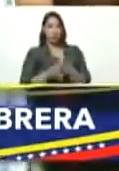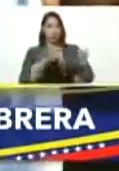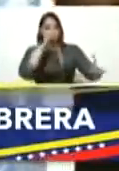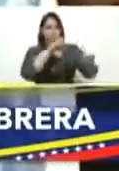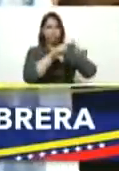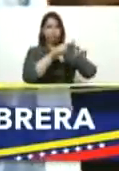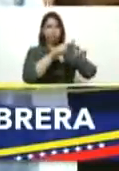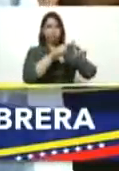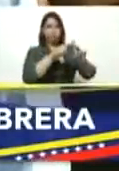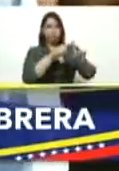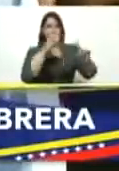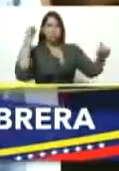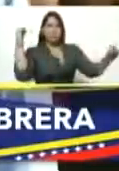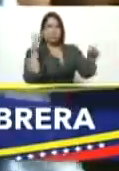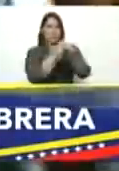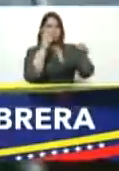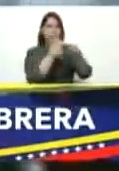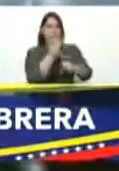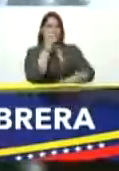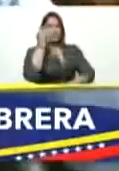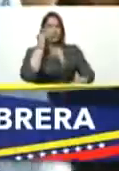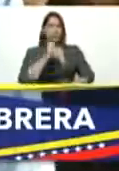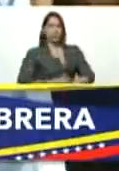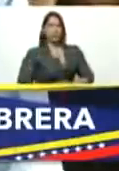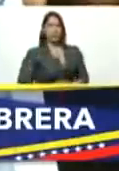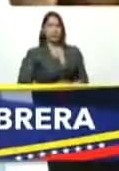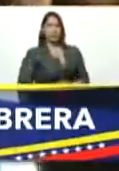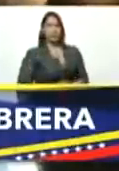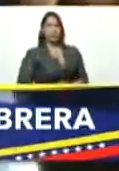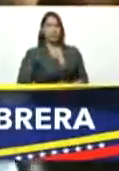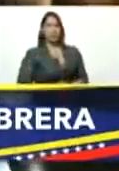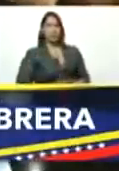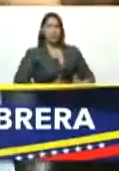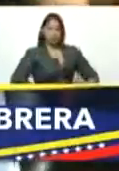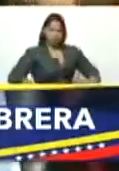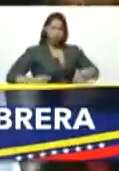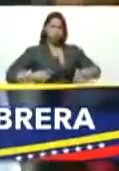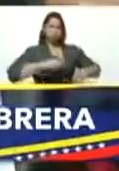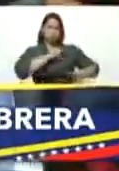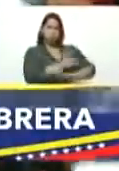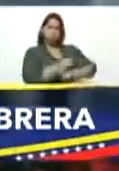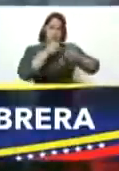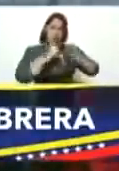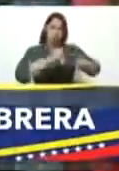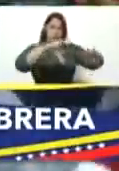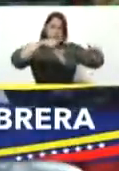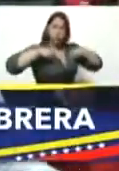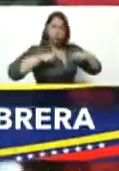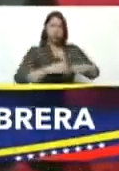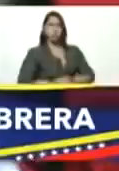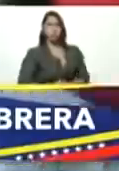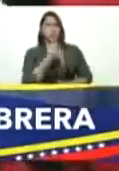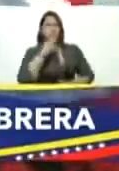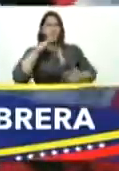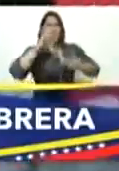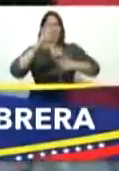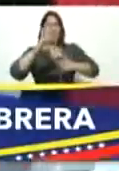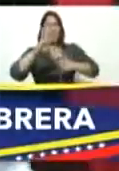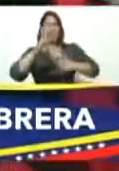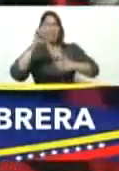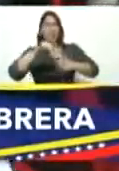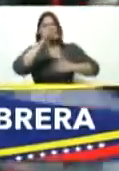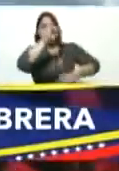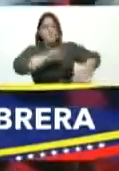la clase obrera se pone los pantalones largo y asume el compromiso de la